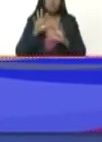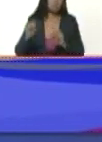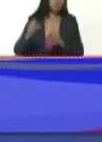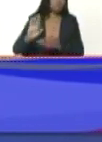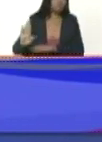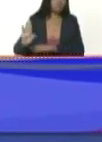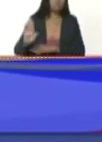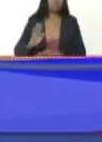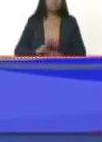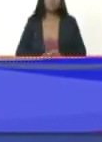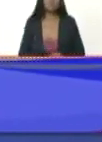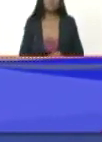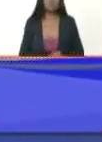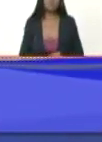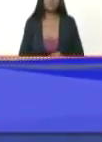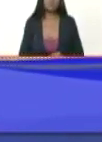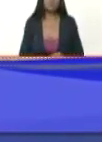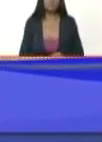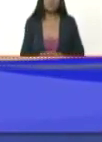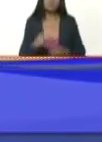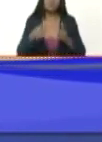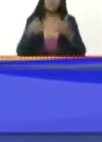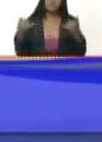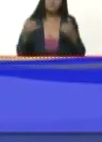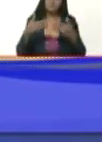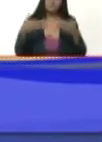antiimperialista. Es en ese marco